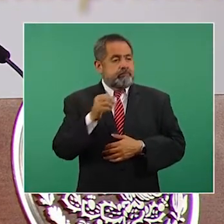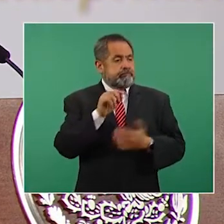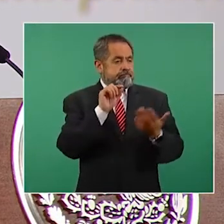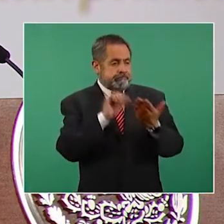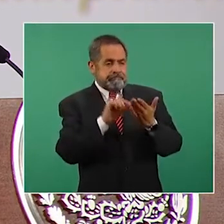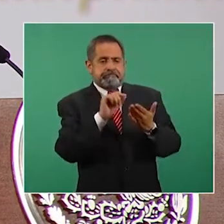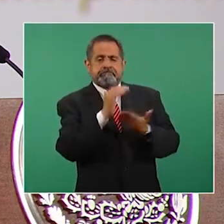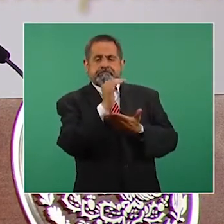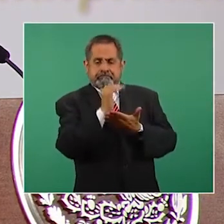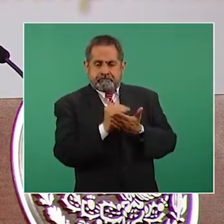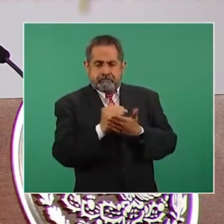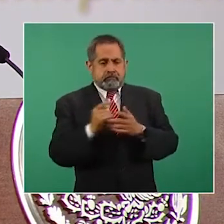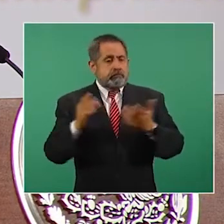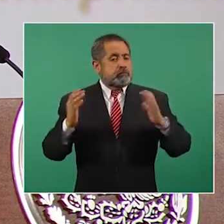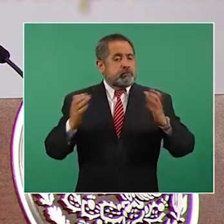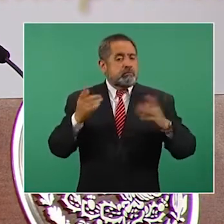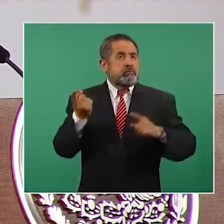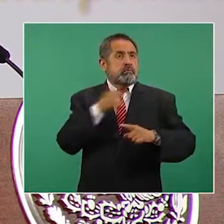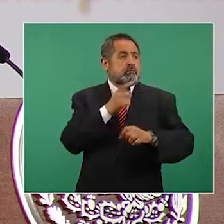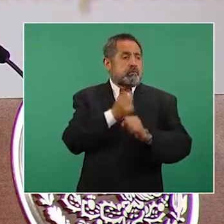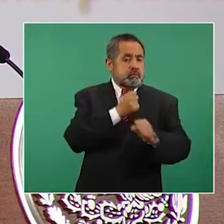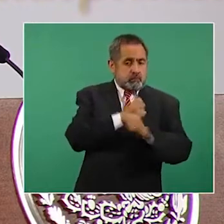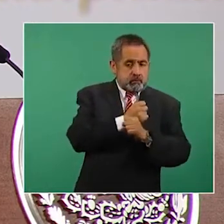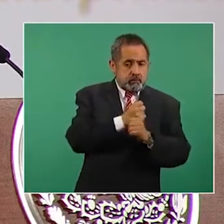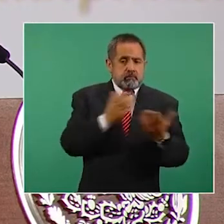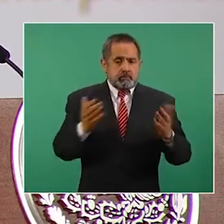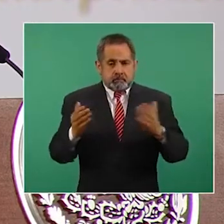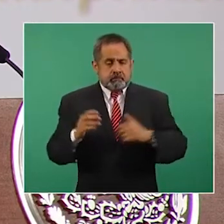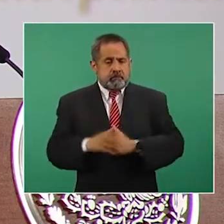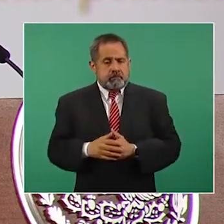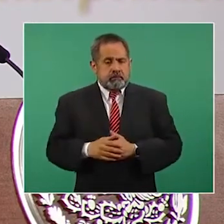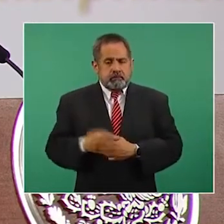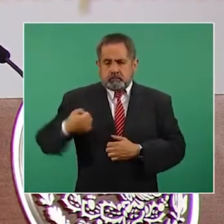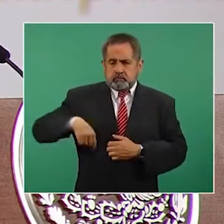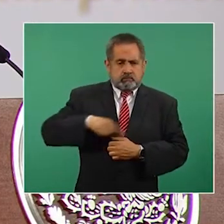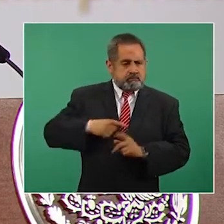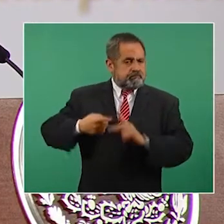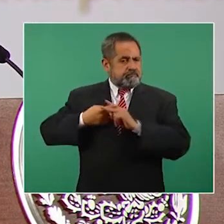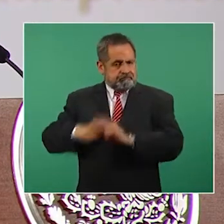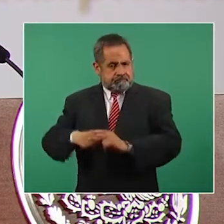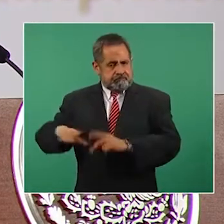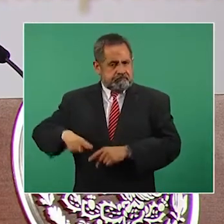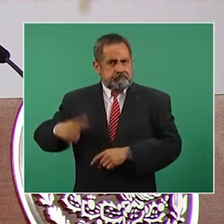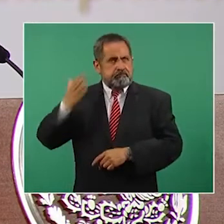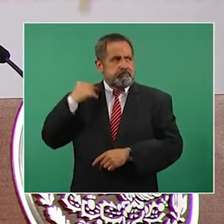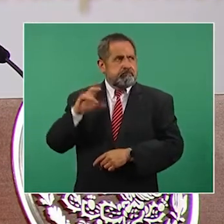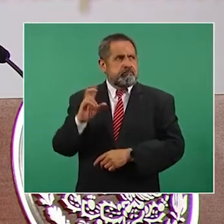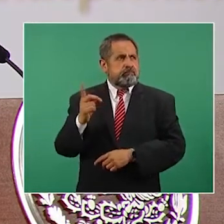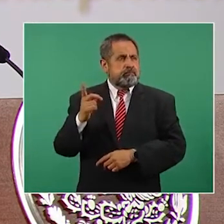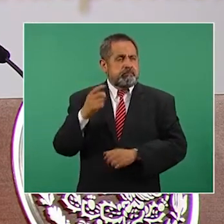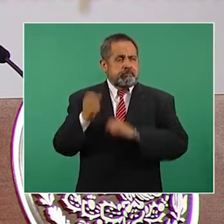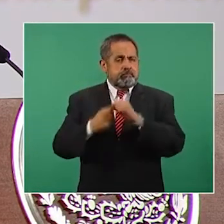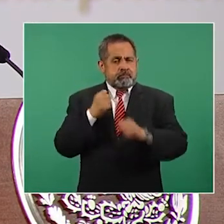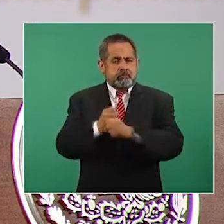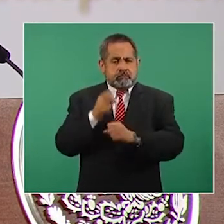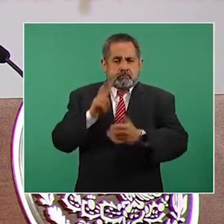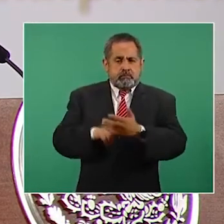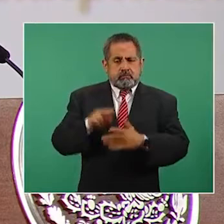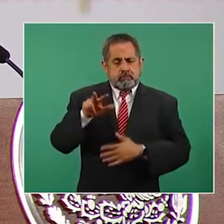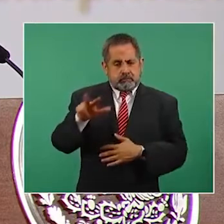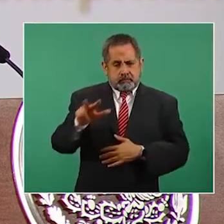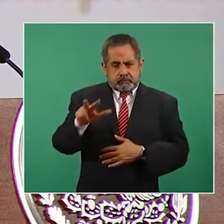mes del año pasado. Cuando iniciamos este gobierno, en diciembre de 2018,